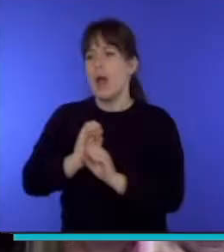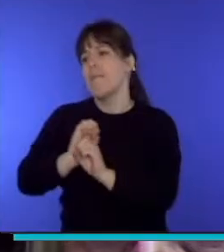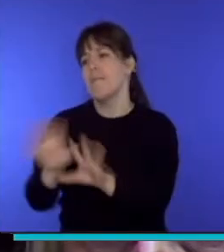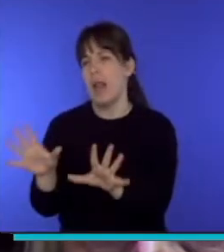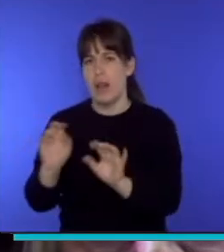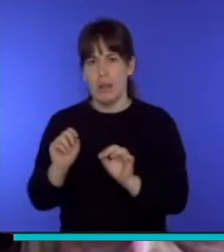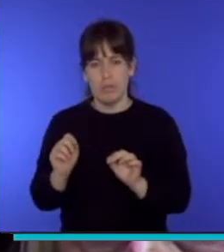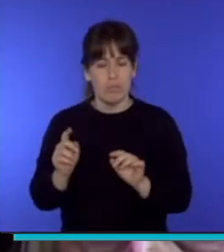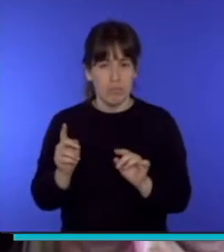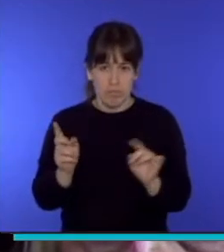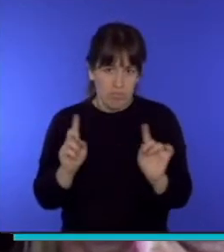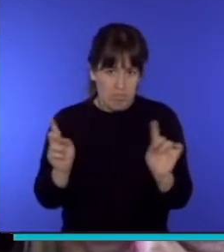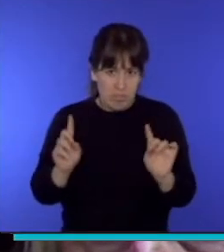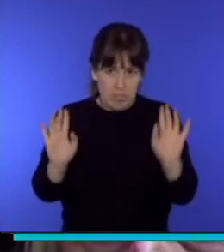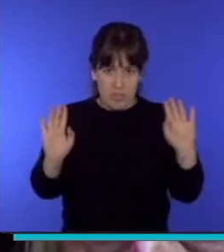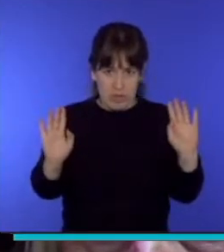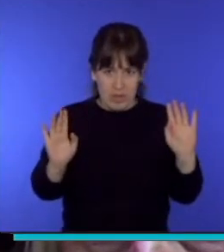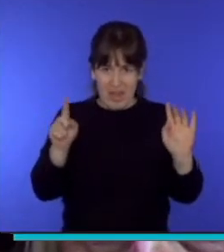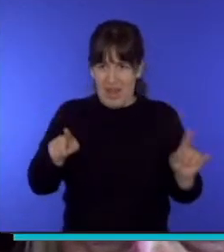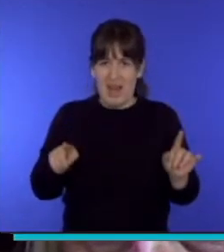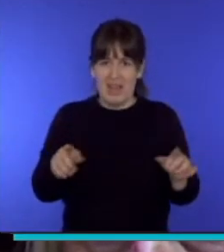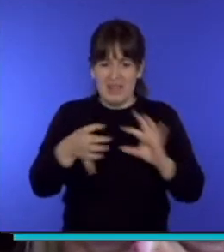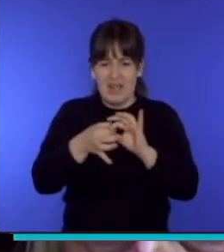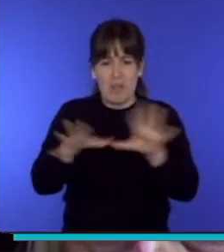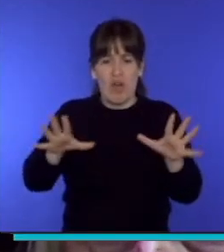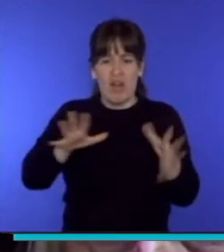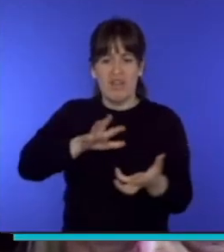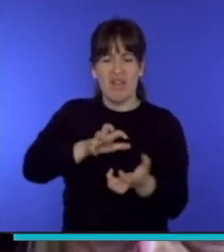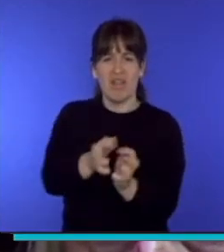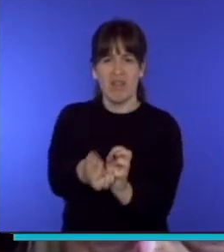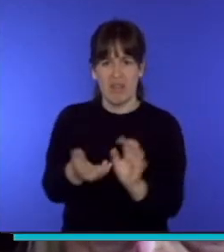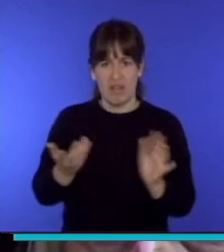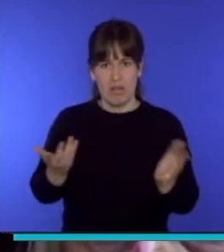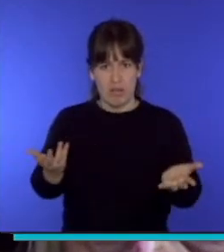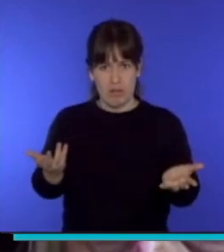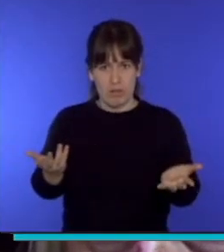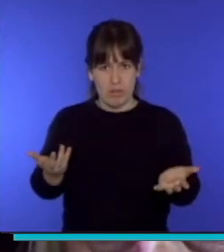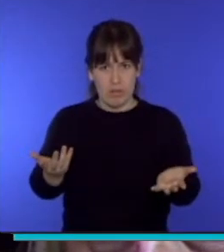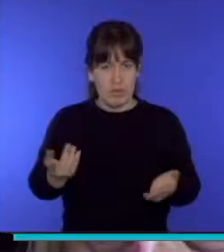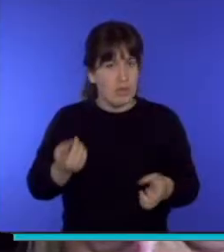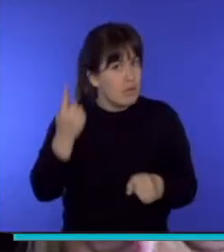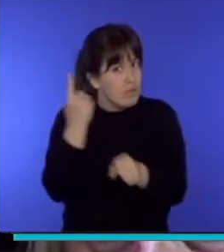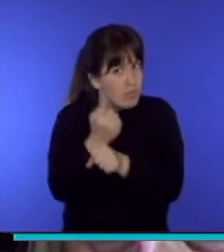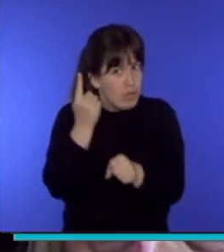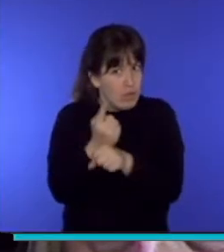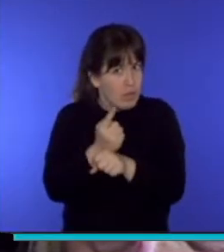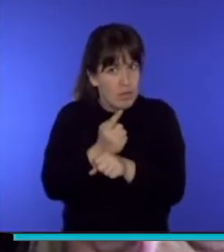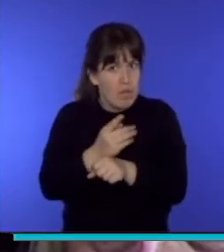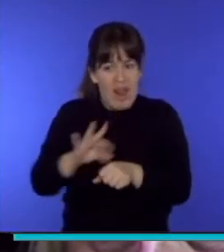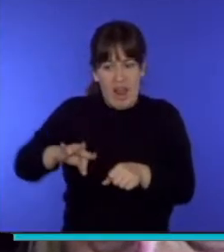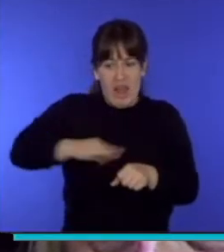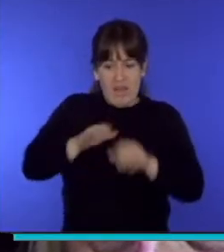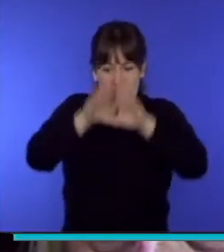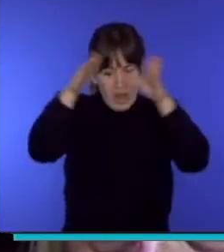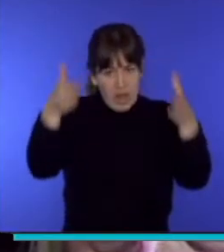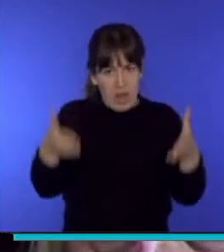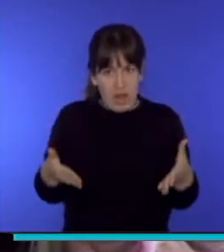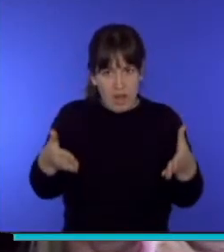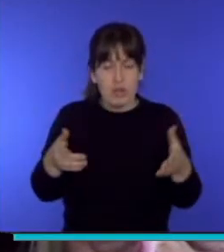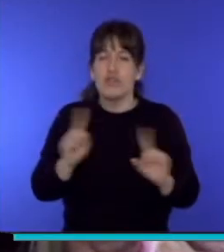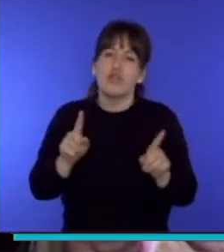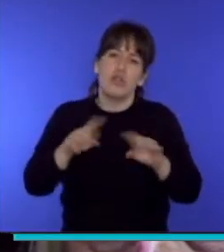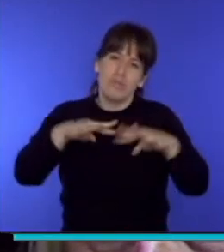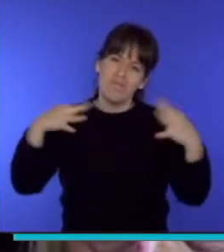legislatura. Eso le hace daño a la democracia. Uno de los principios que rigen la vida del Parlamento, en realidad no